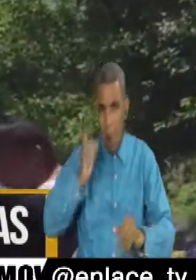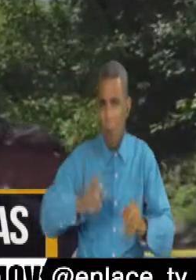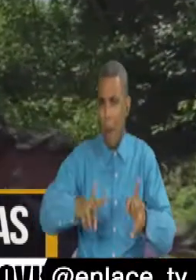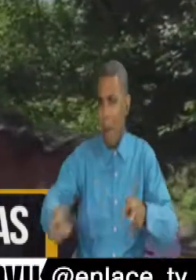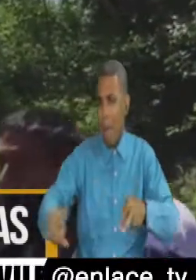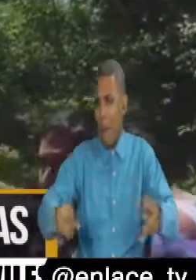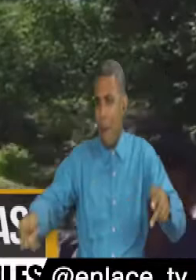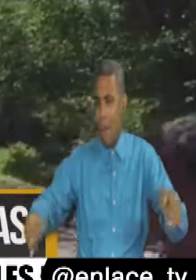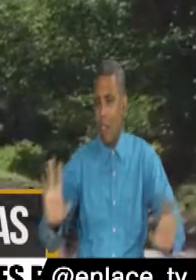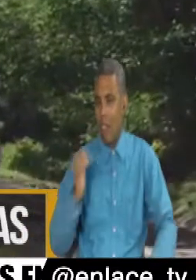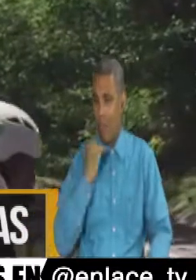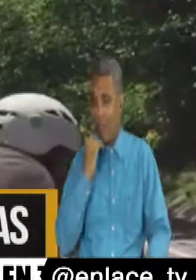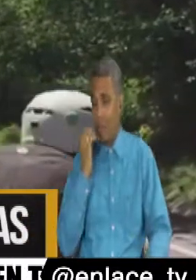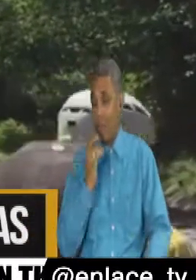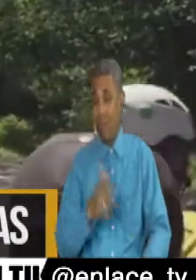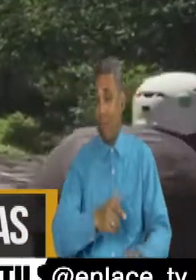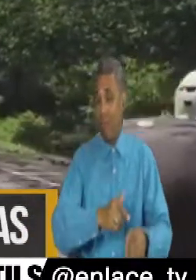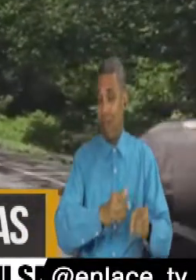aquí,